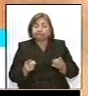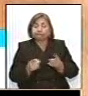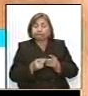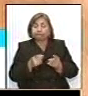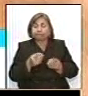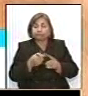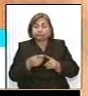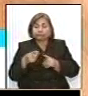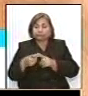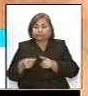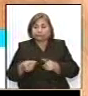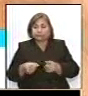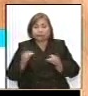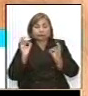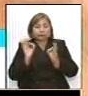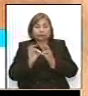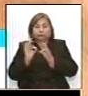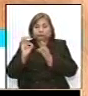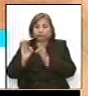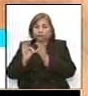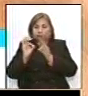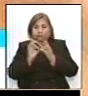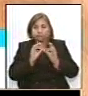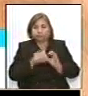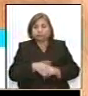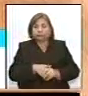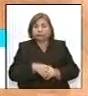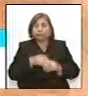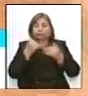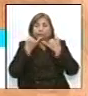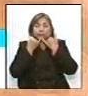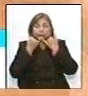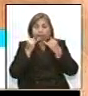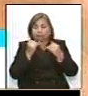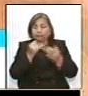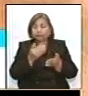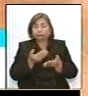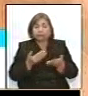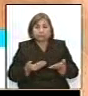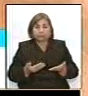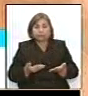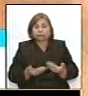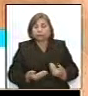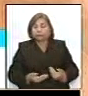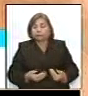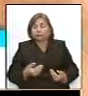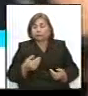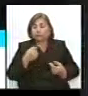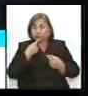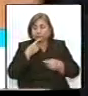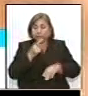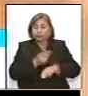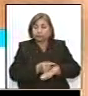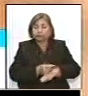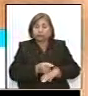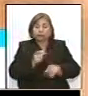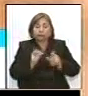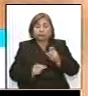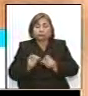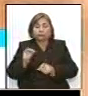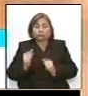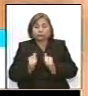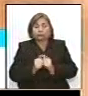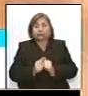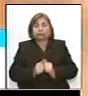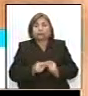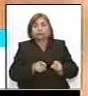una serie de inexactitudes en la información que ha brindado el congresista denunciado tanto a la opinión pública como